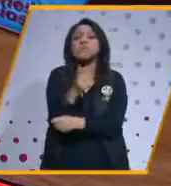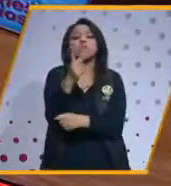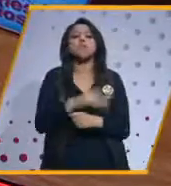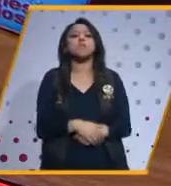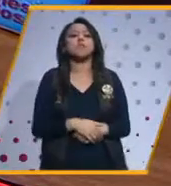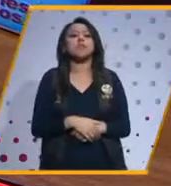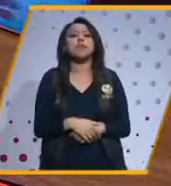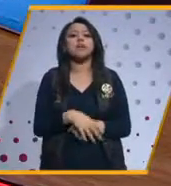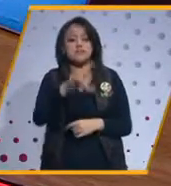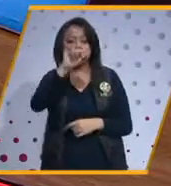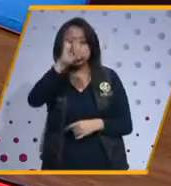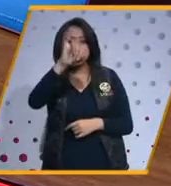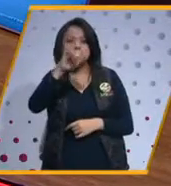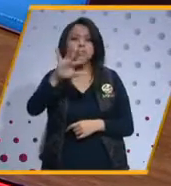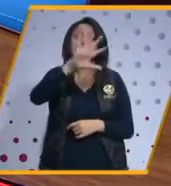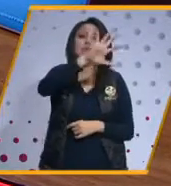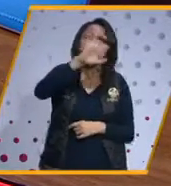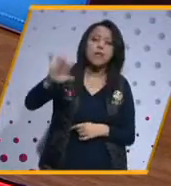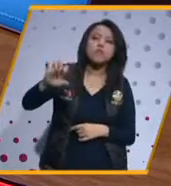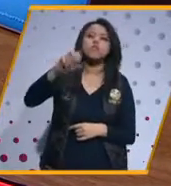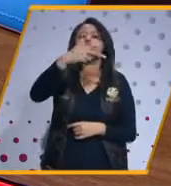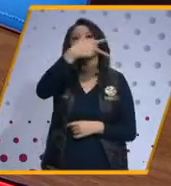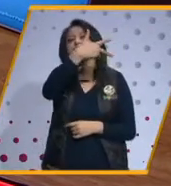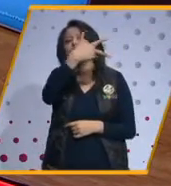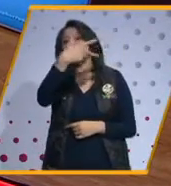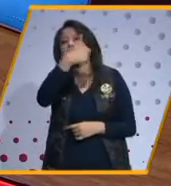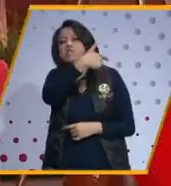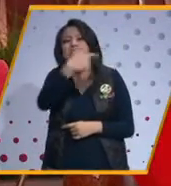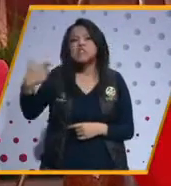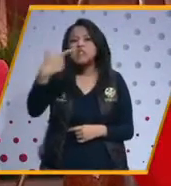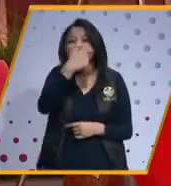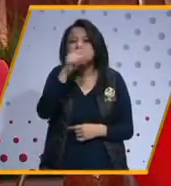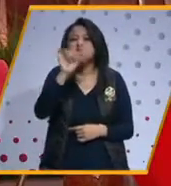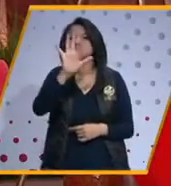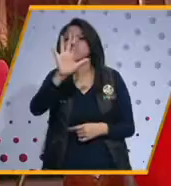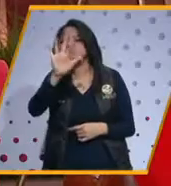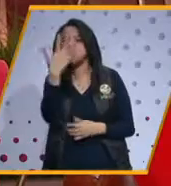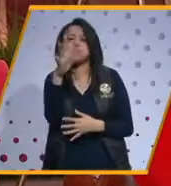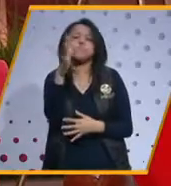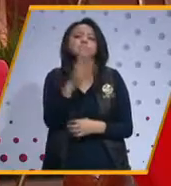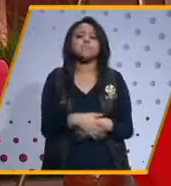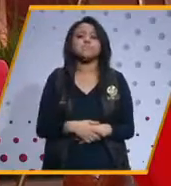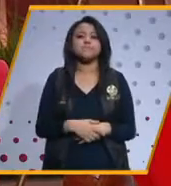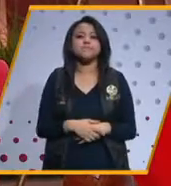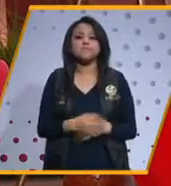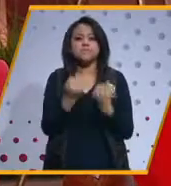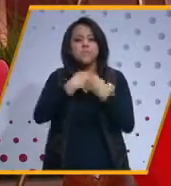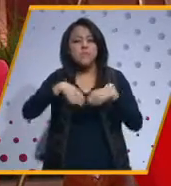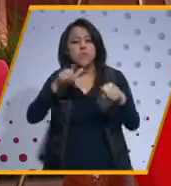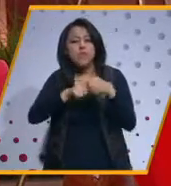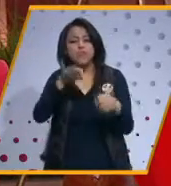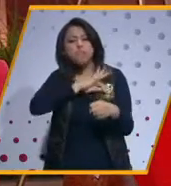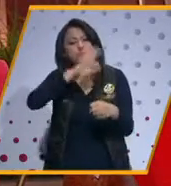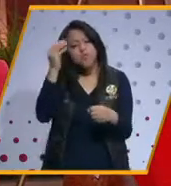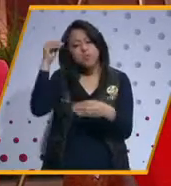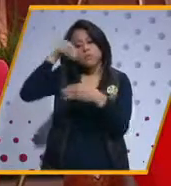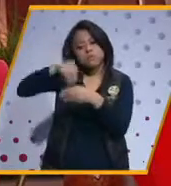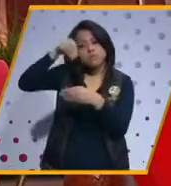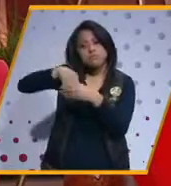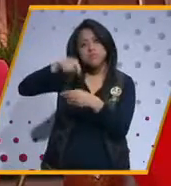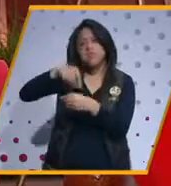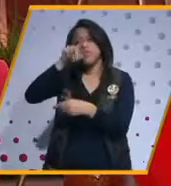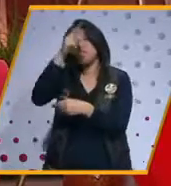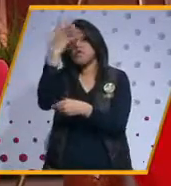entre los 500 y 750 pesos, que le llamamos la parte social. Y a partir de ahí puedes ahorrar con 10 pesos,